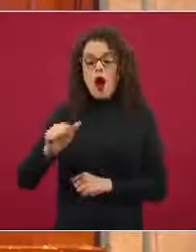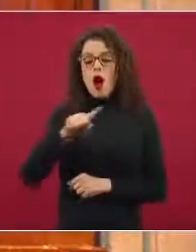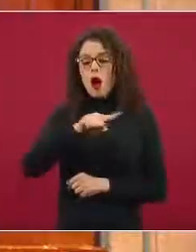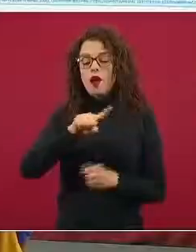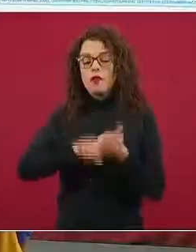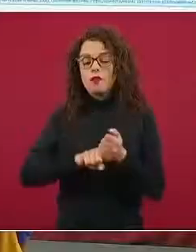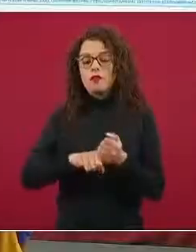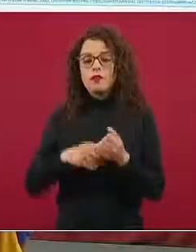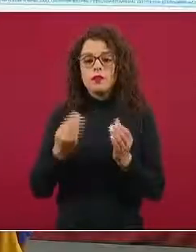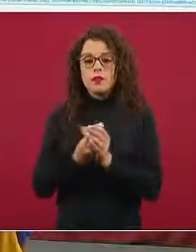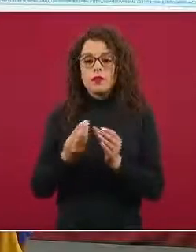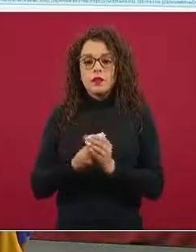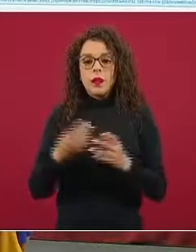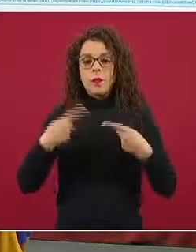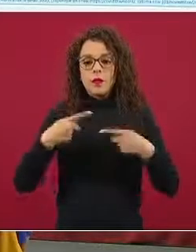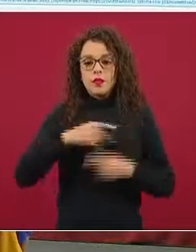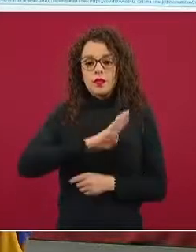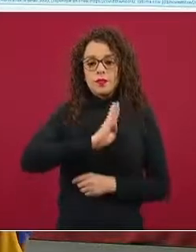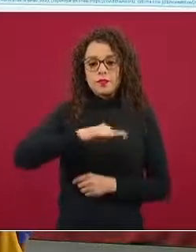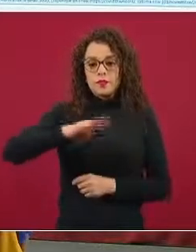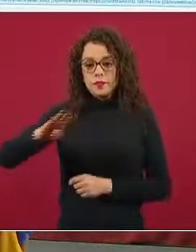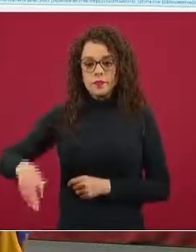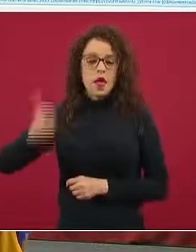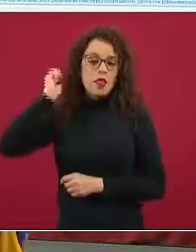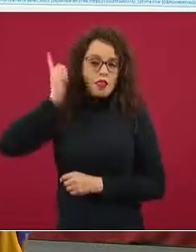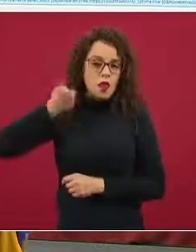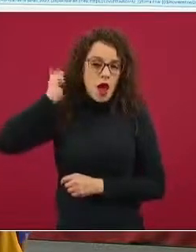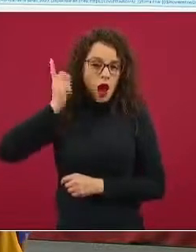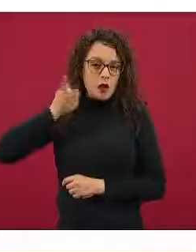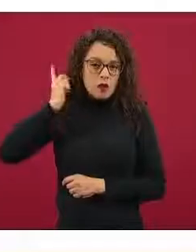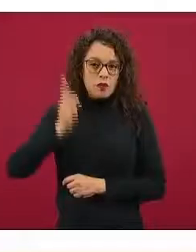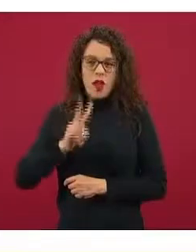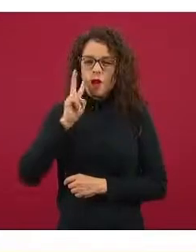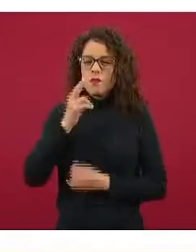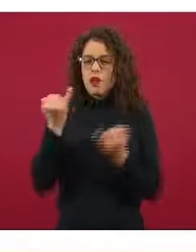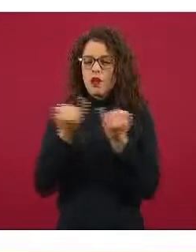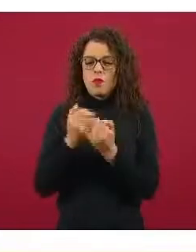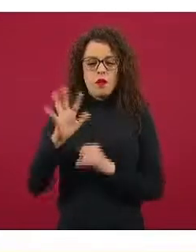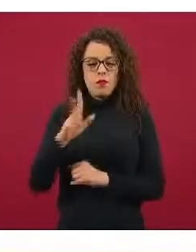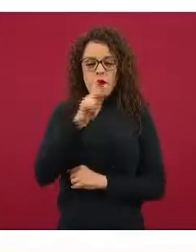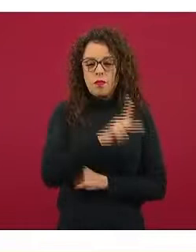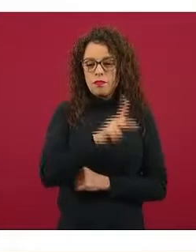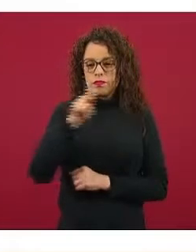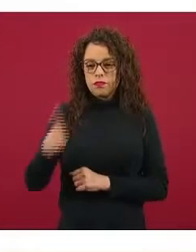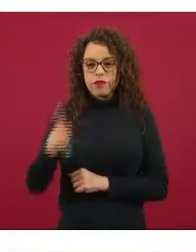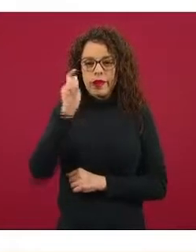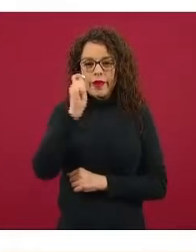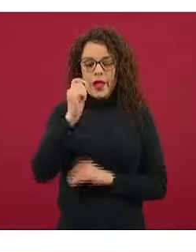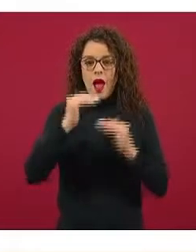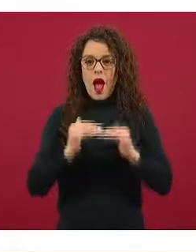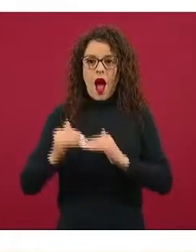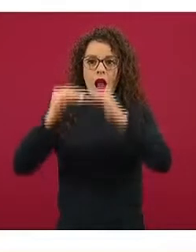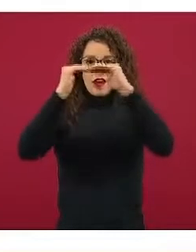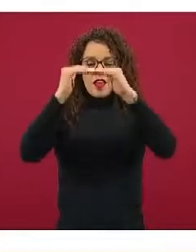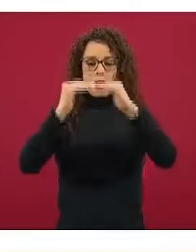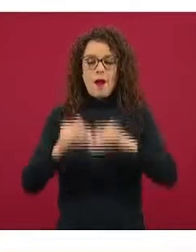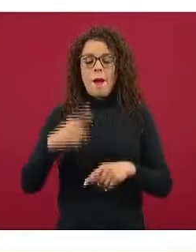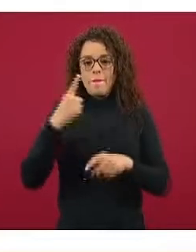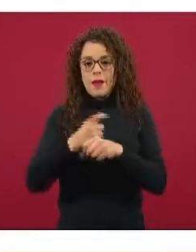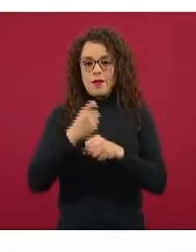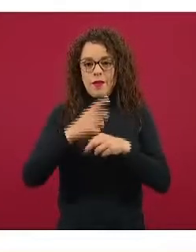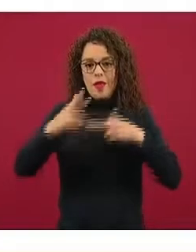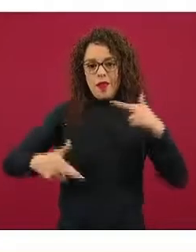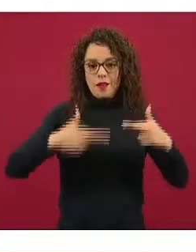defunciones diarias. Vemos más o menos el mismo patrón en las primeras regiones que están en la parte superior, es decir,